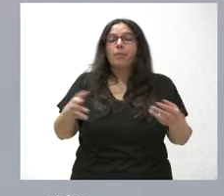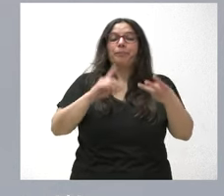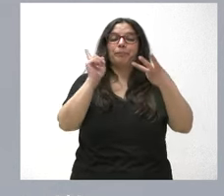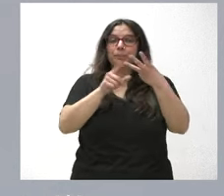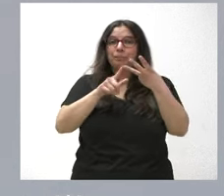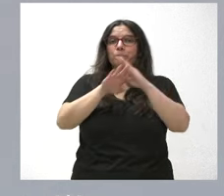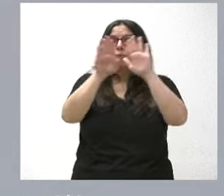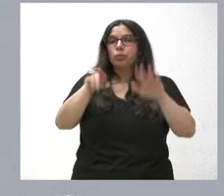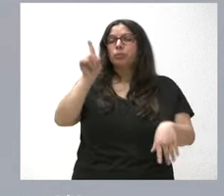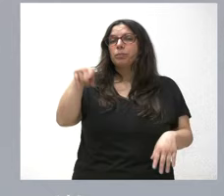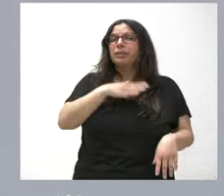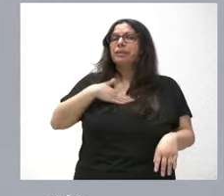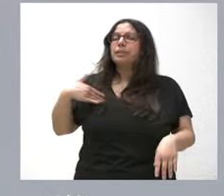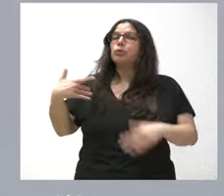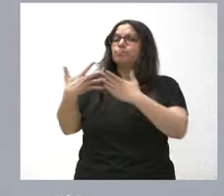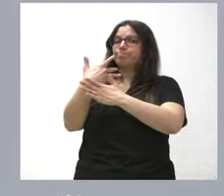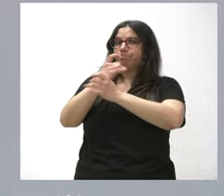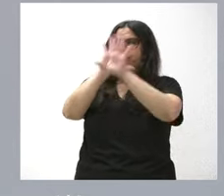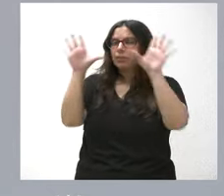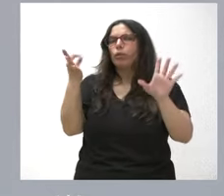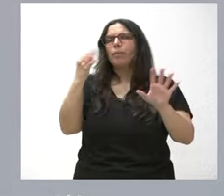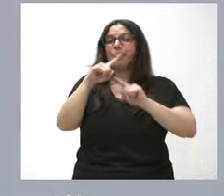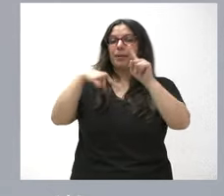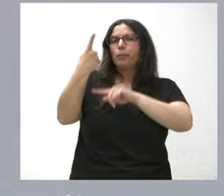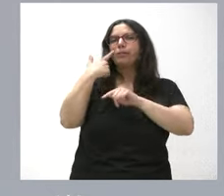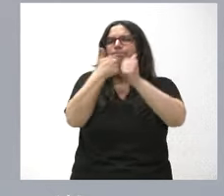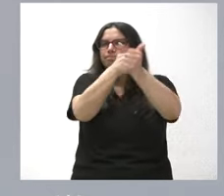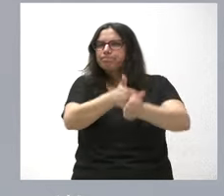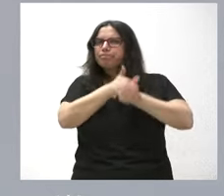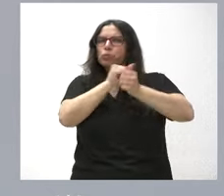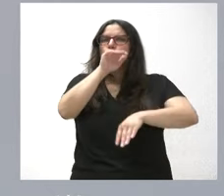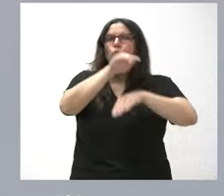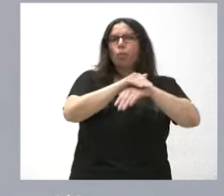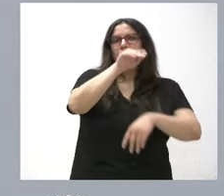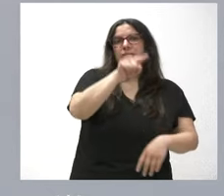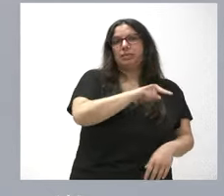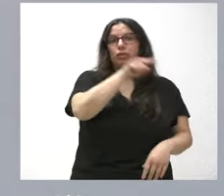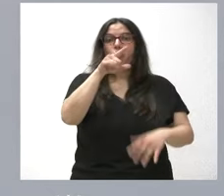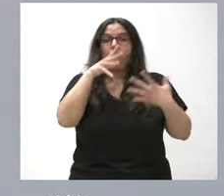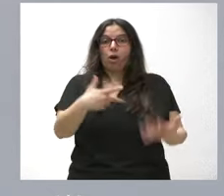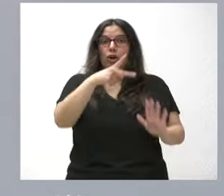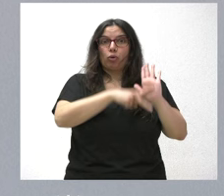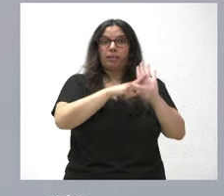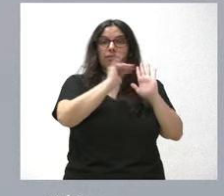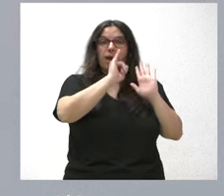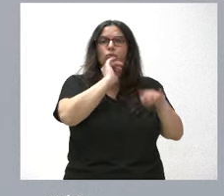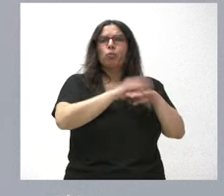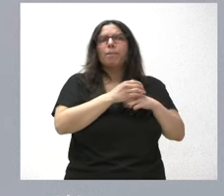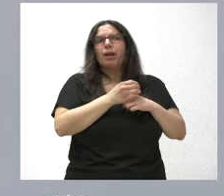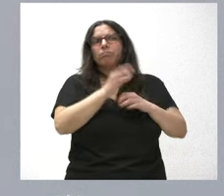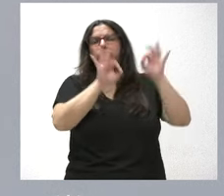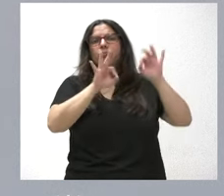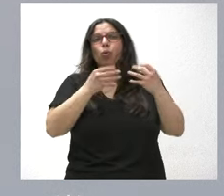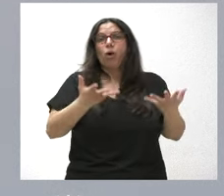último, también que haya un seguimiento y un análisis de cuál es el cumplimiento actual de la normativa vigente, especialmente en